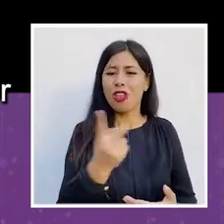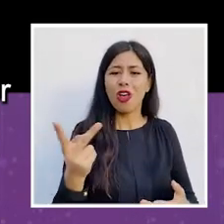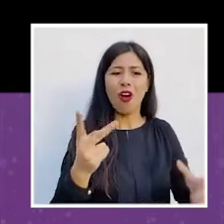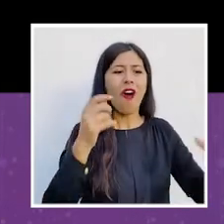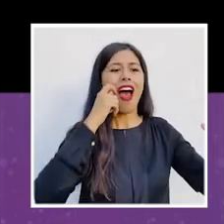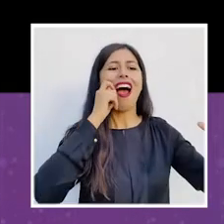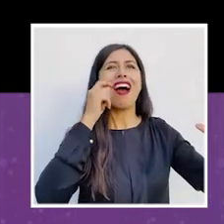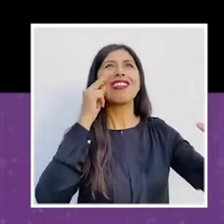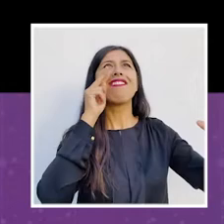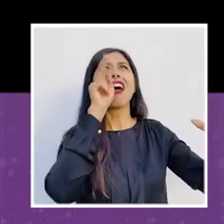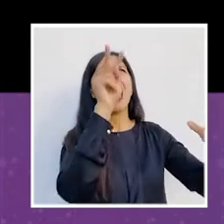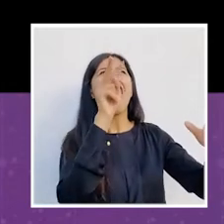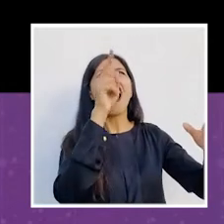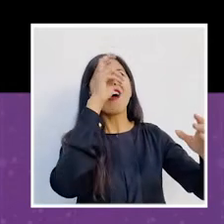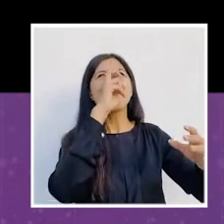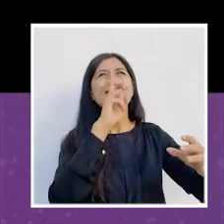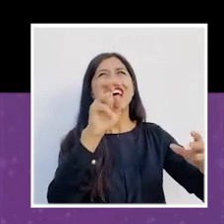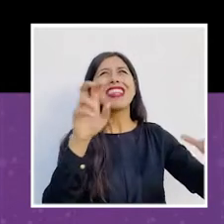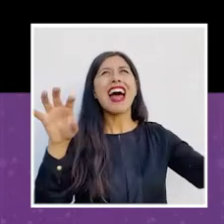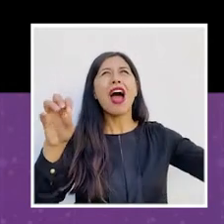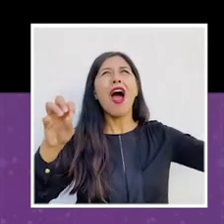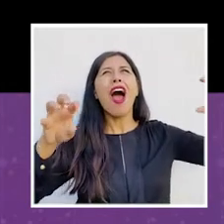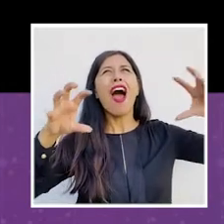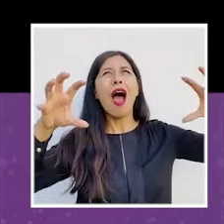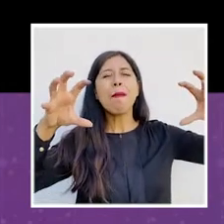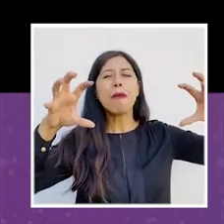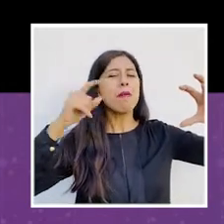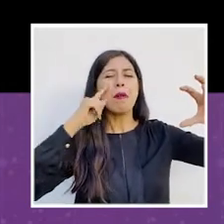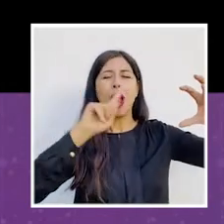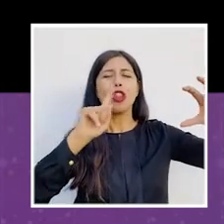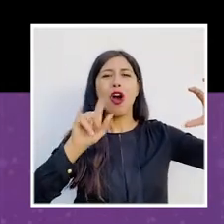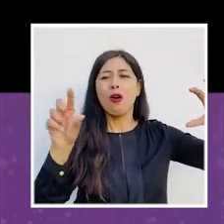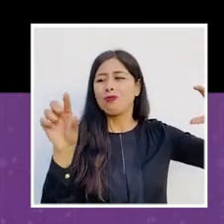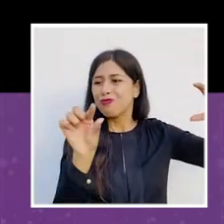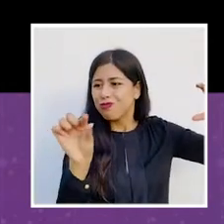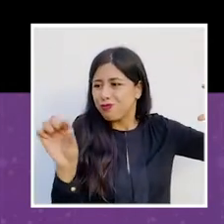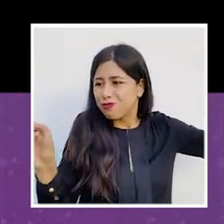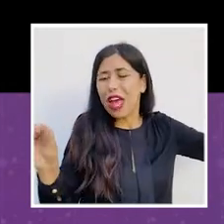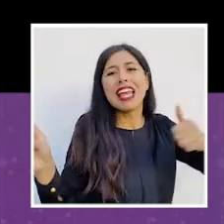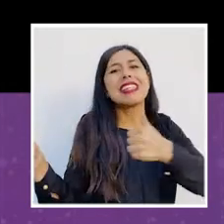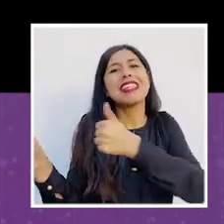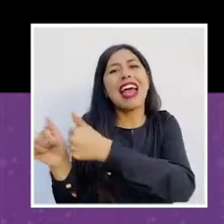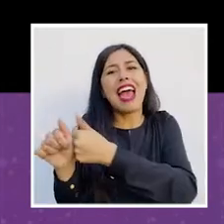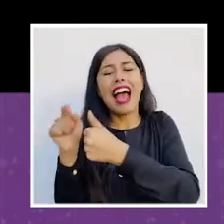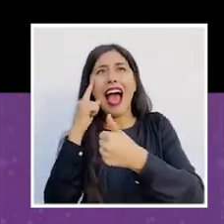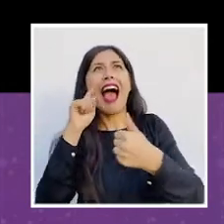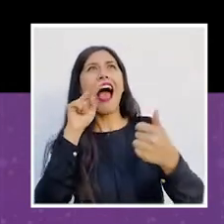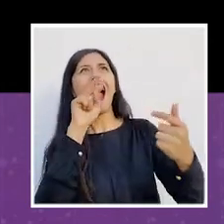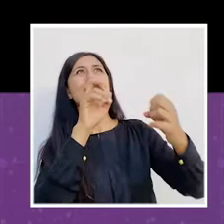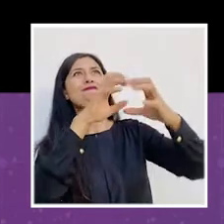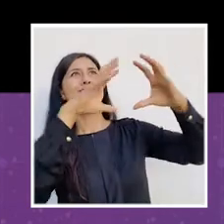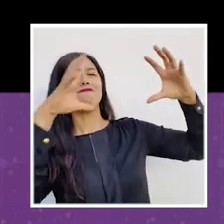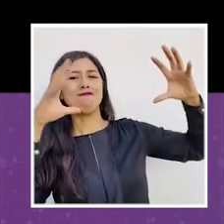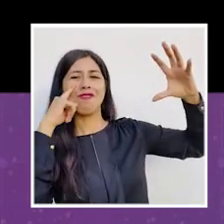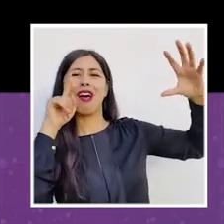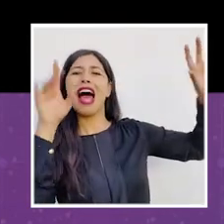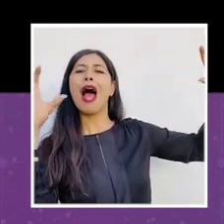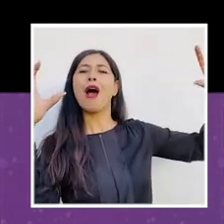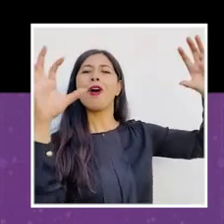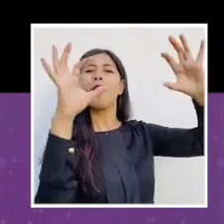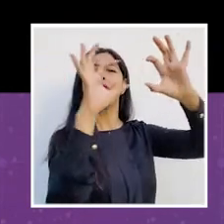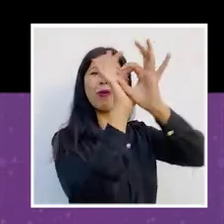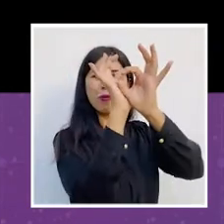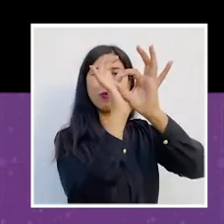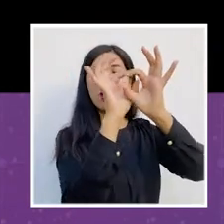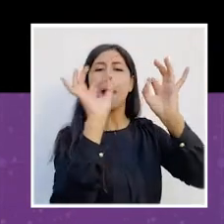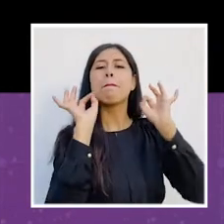ven del mismo tamaño en el cielo. Y cuando la luna se interpone delante del sol, lo tapa perfectamente, ni